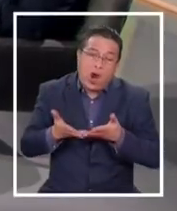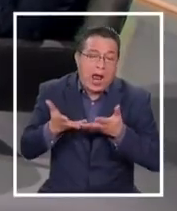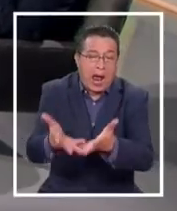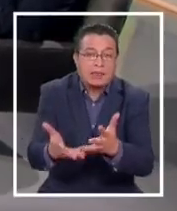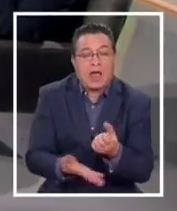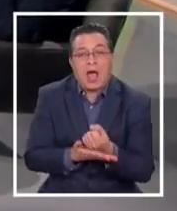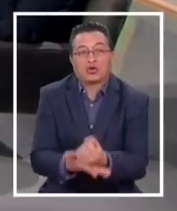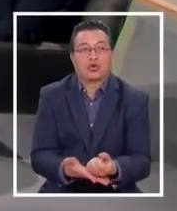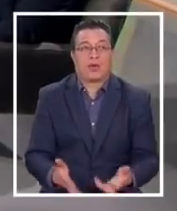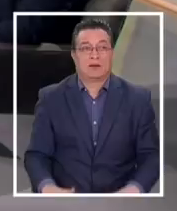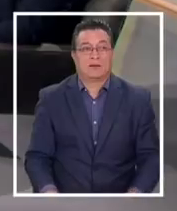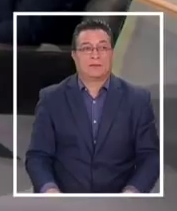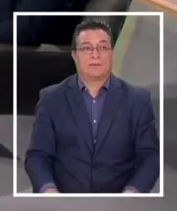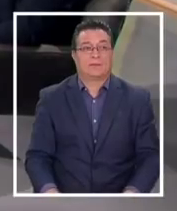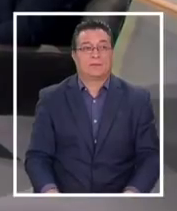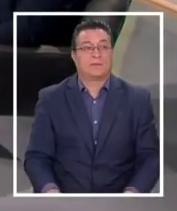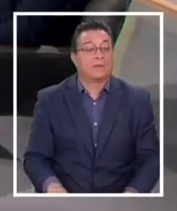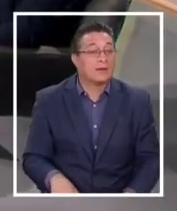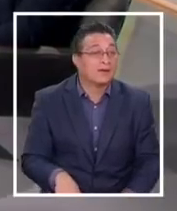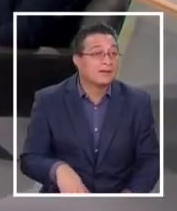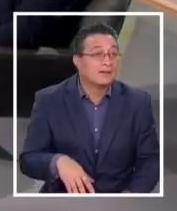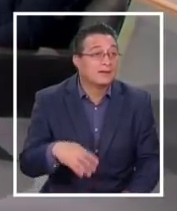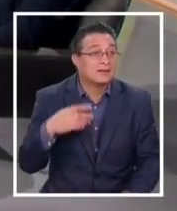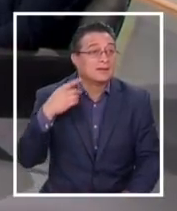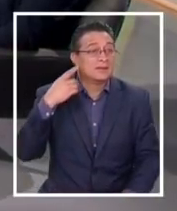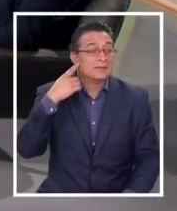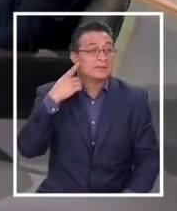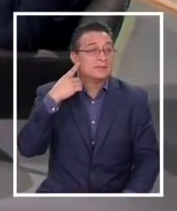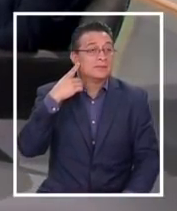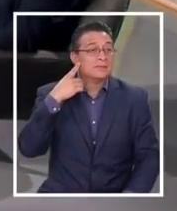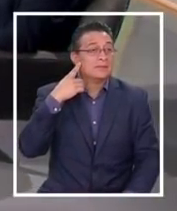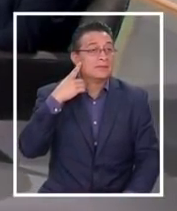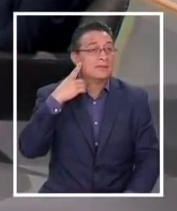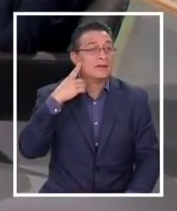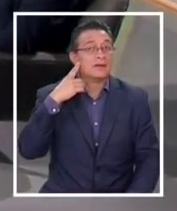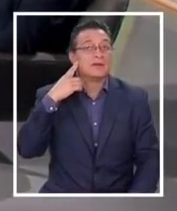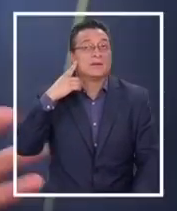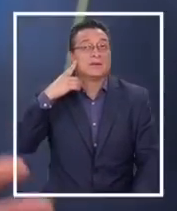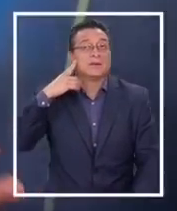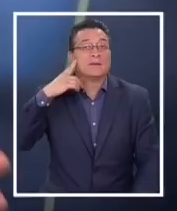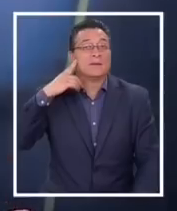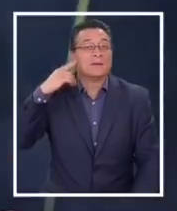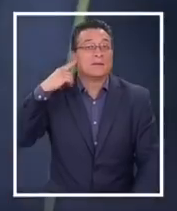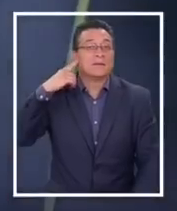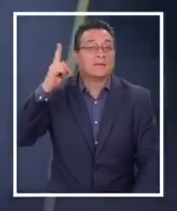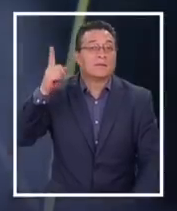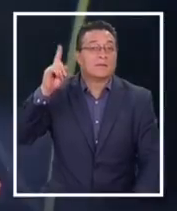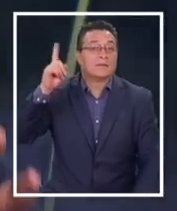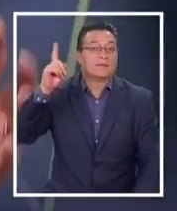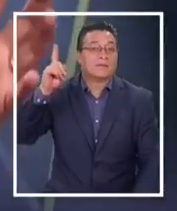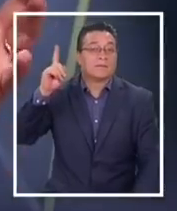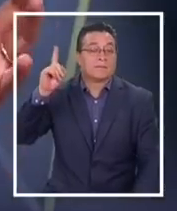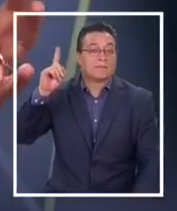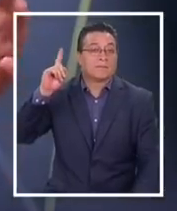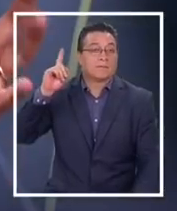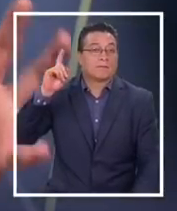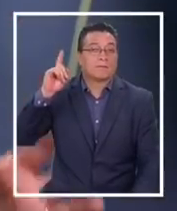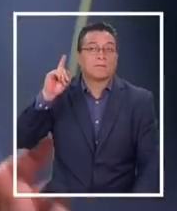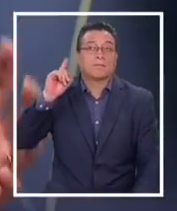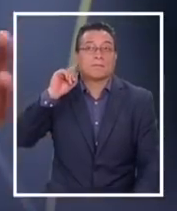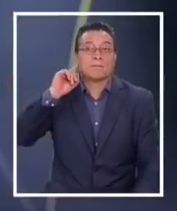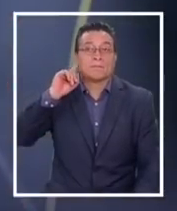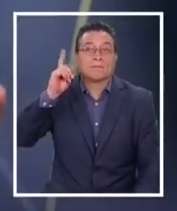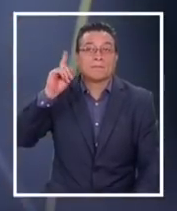está ayudando. Sí, no, yo creo, fíjate, que hay un algo que es bien importante, que es, yo creo que era una buena noticia que